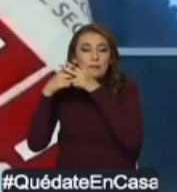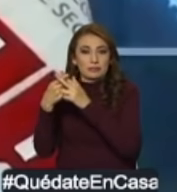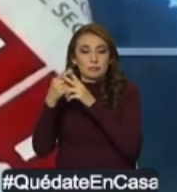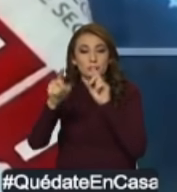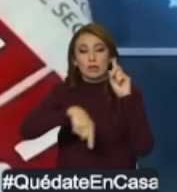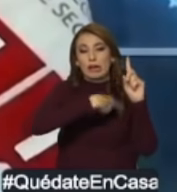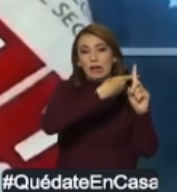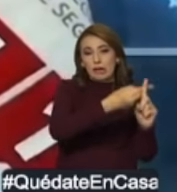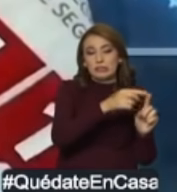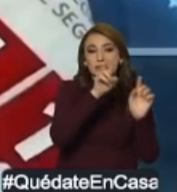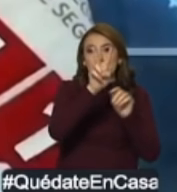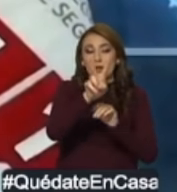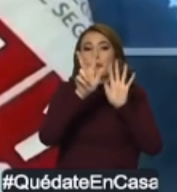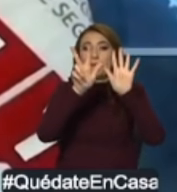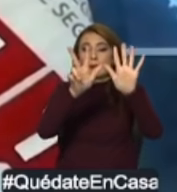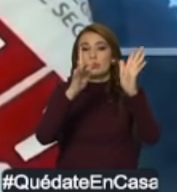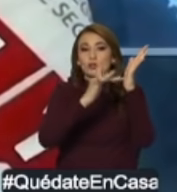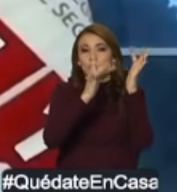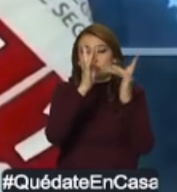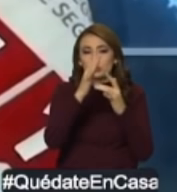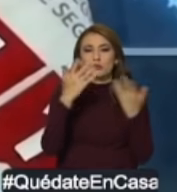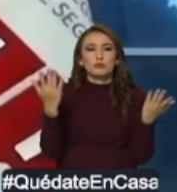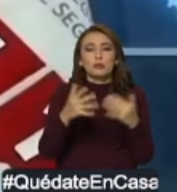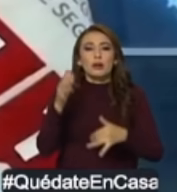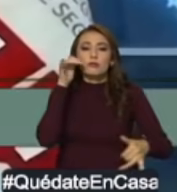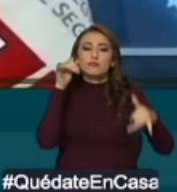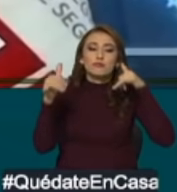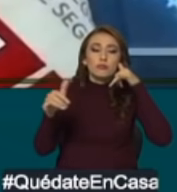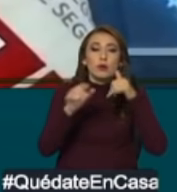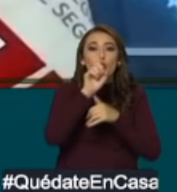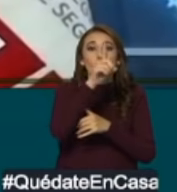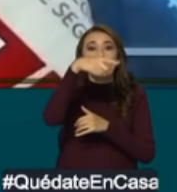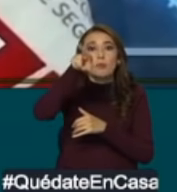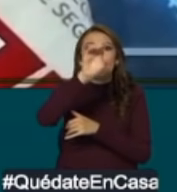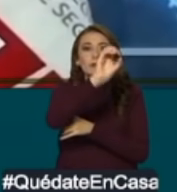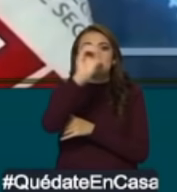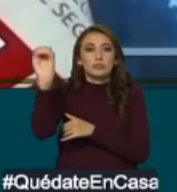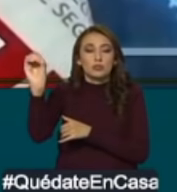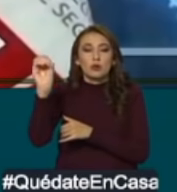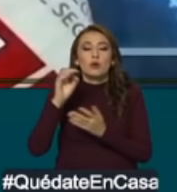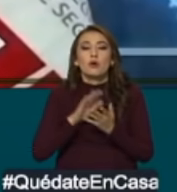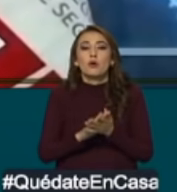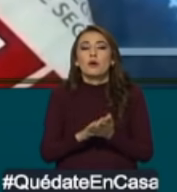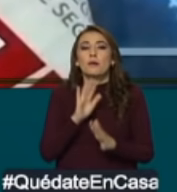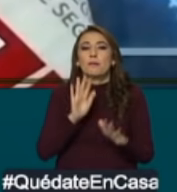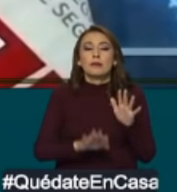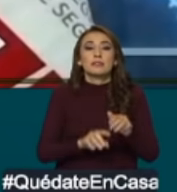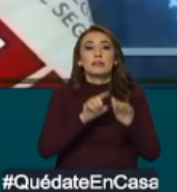abril, hemos recibido 1.729.000 llamadas. Eso traducido en emergencias son